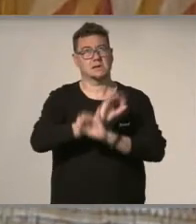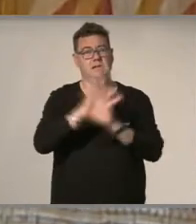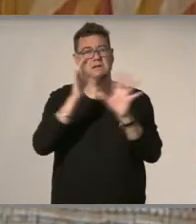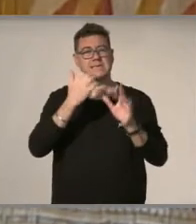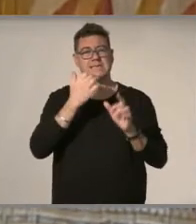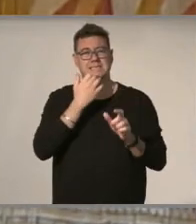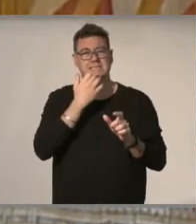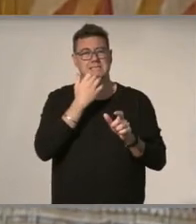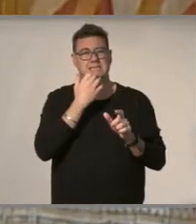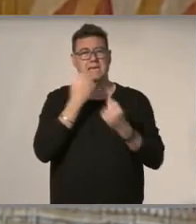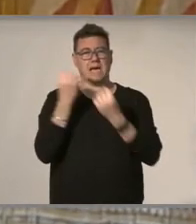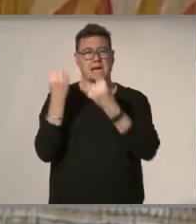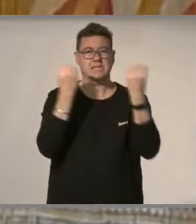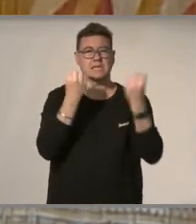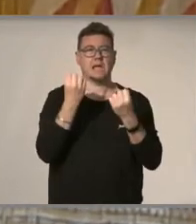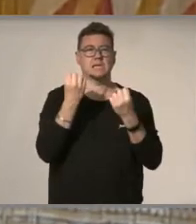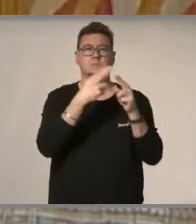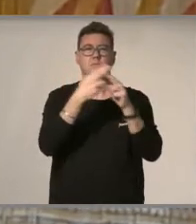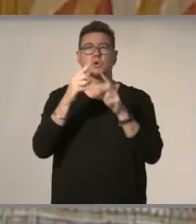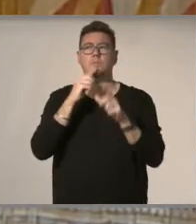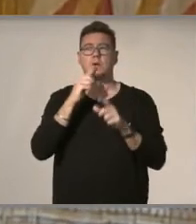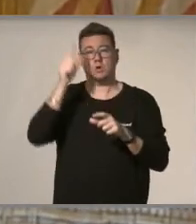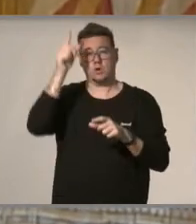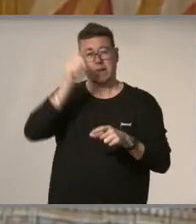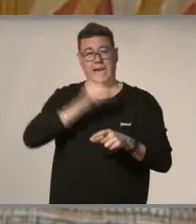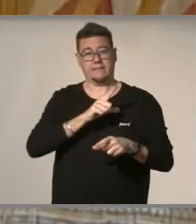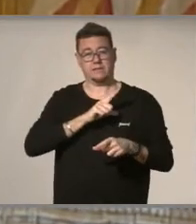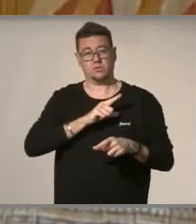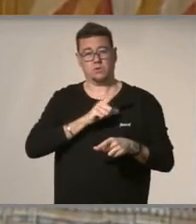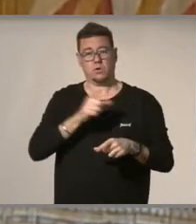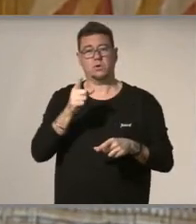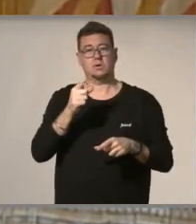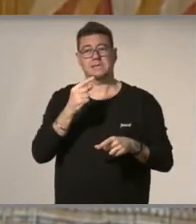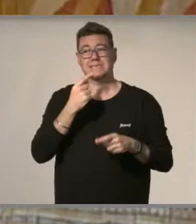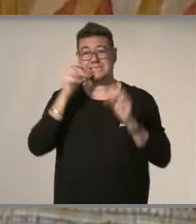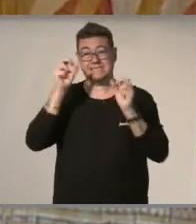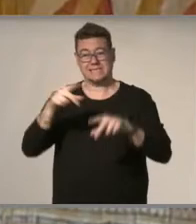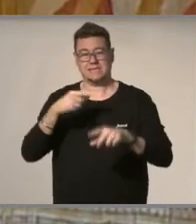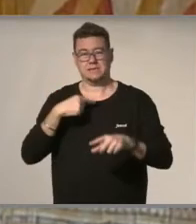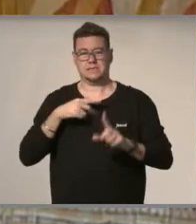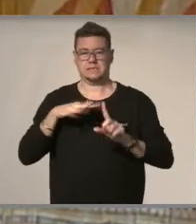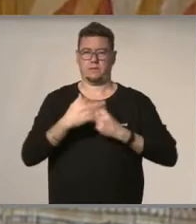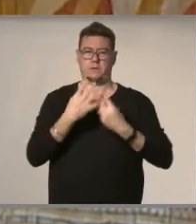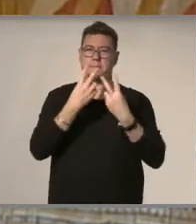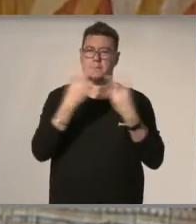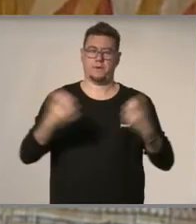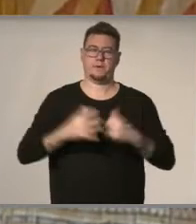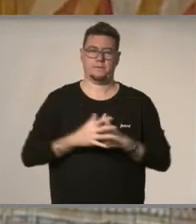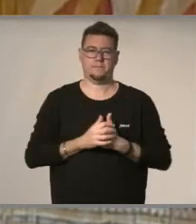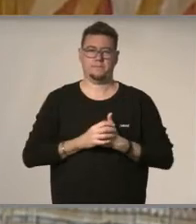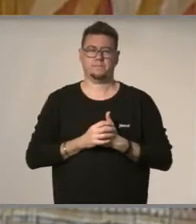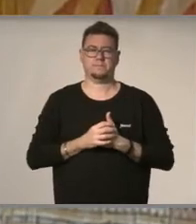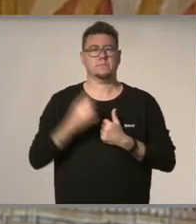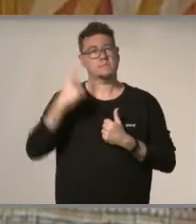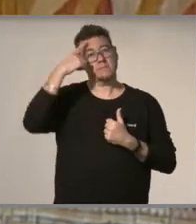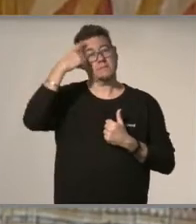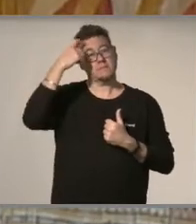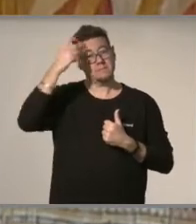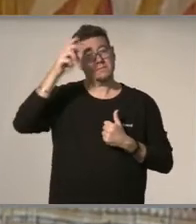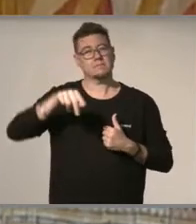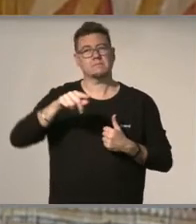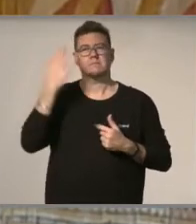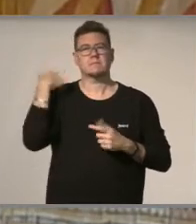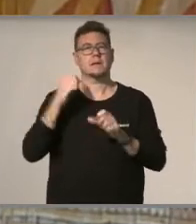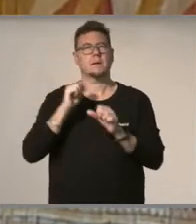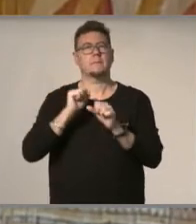tantos servidores públicos como nuestro ejército, la situación hubiera sido todavía muchísimo peor. Recordemos que cuando estalló